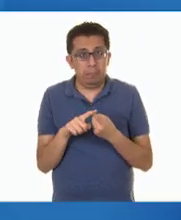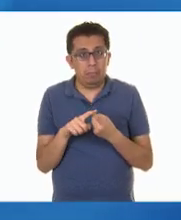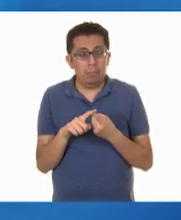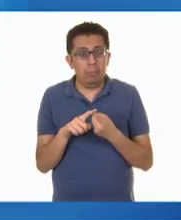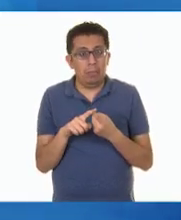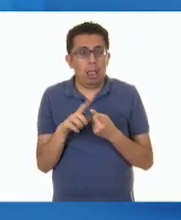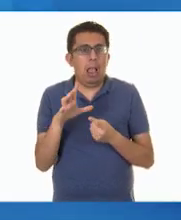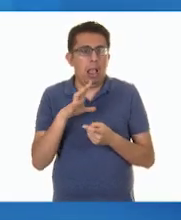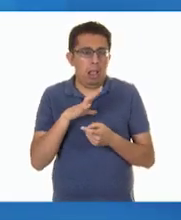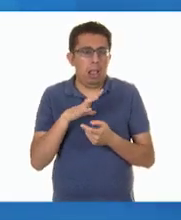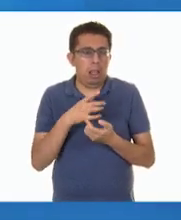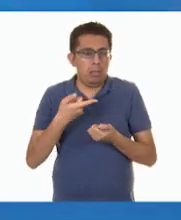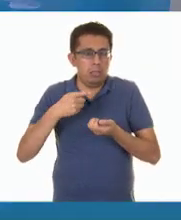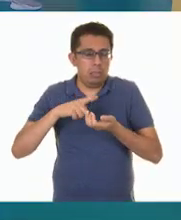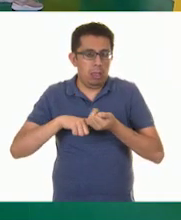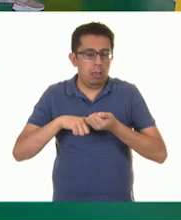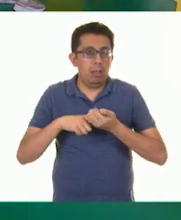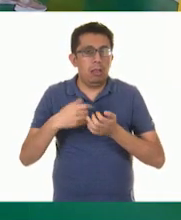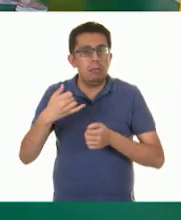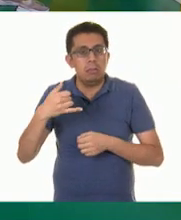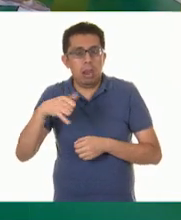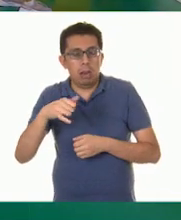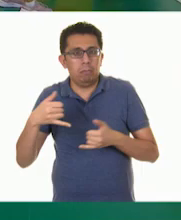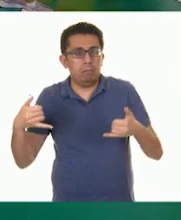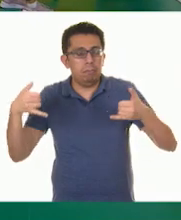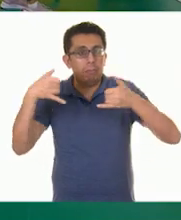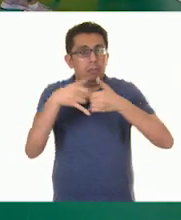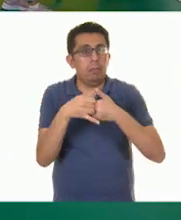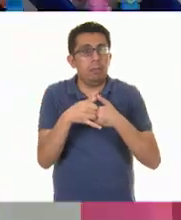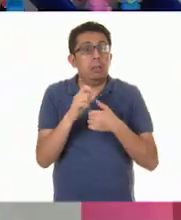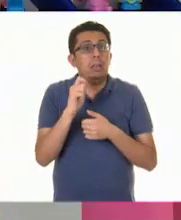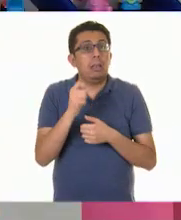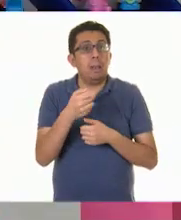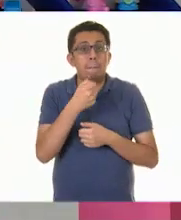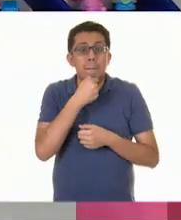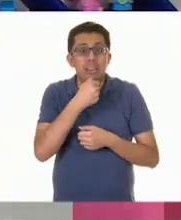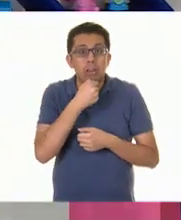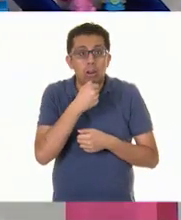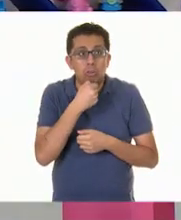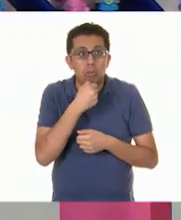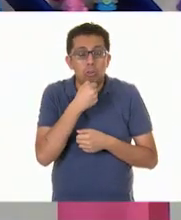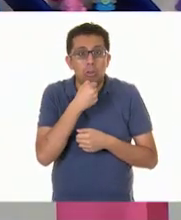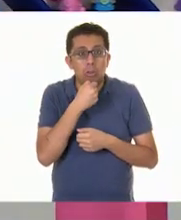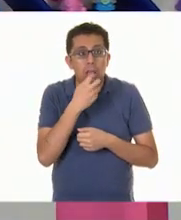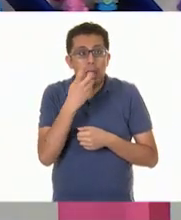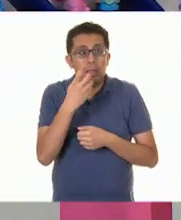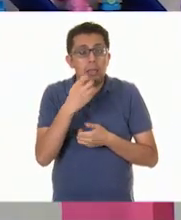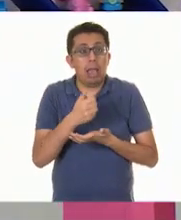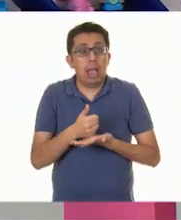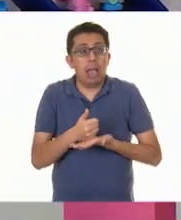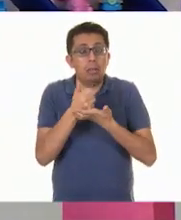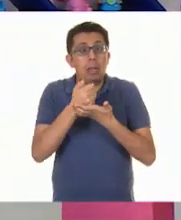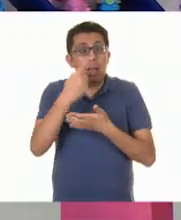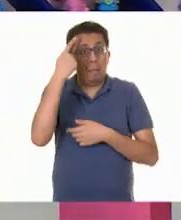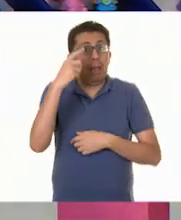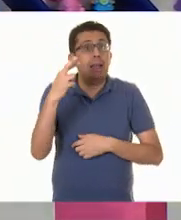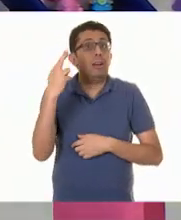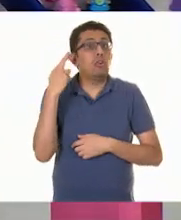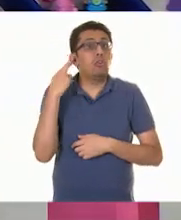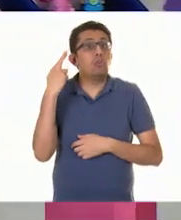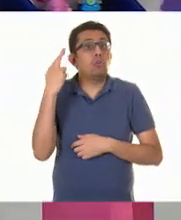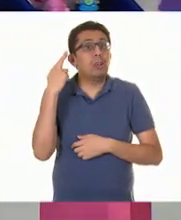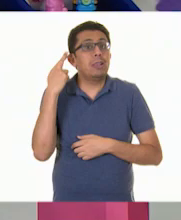un teléfono o de una llamada telefónica es que el micrófono sirve para convertir el sonido en